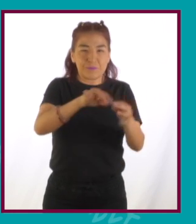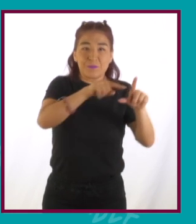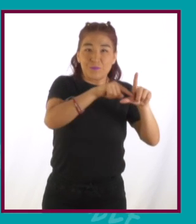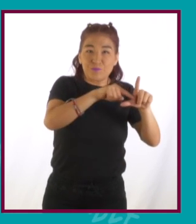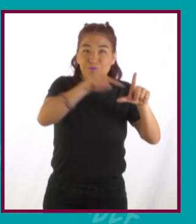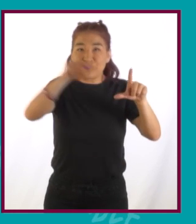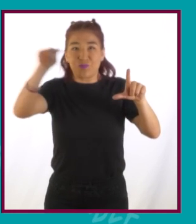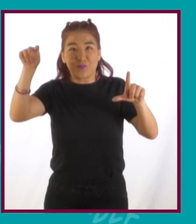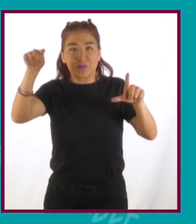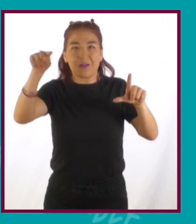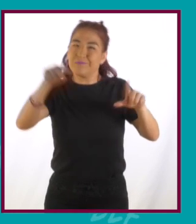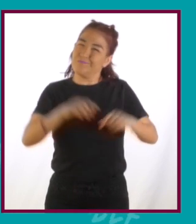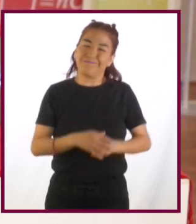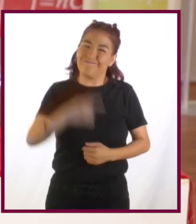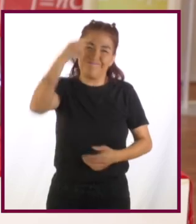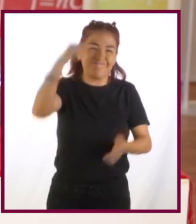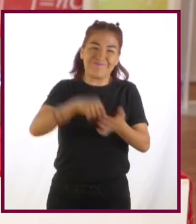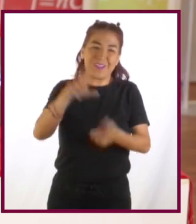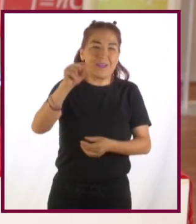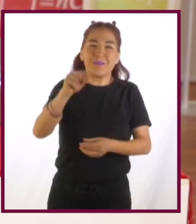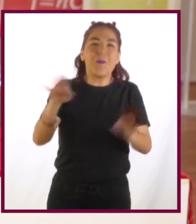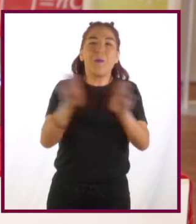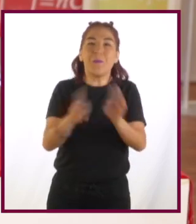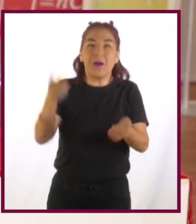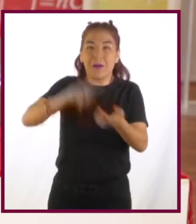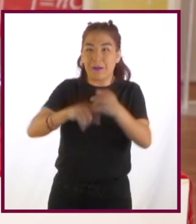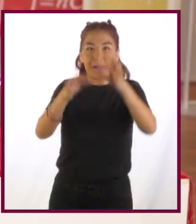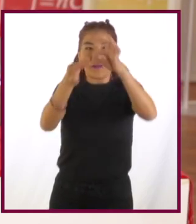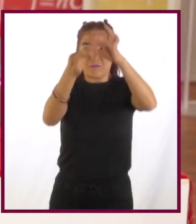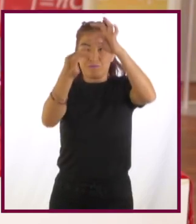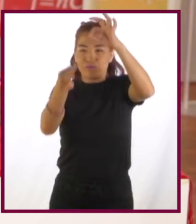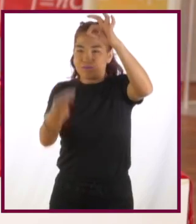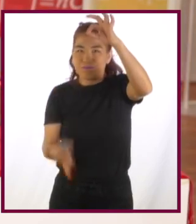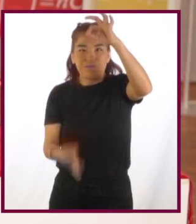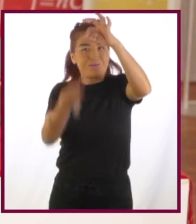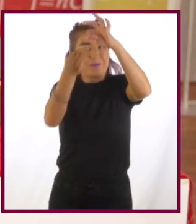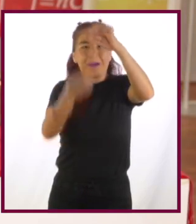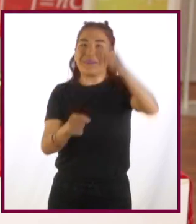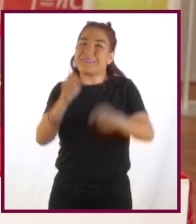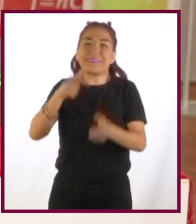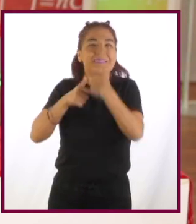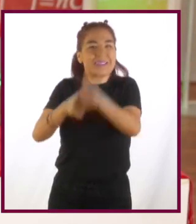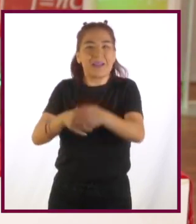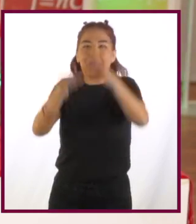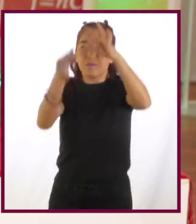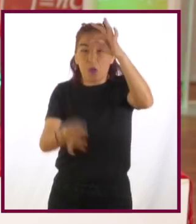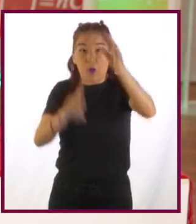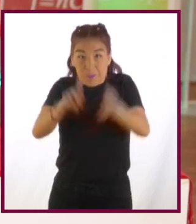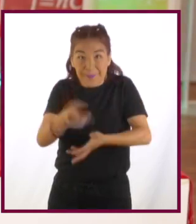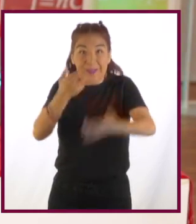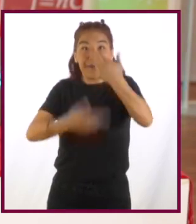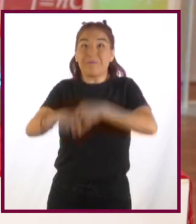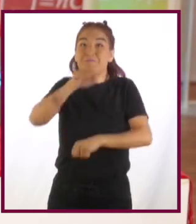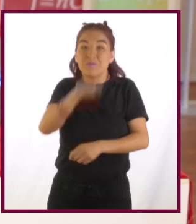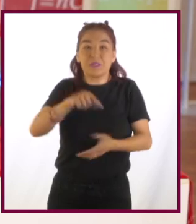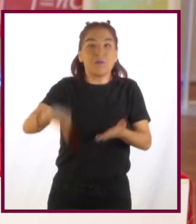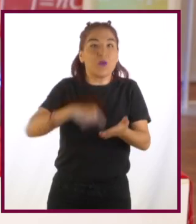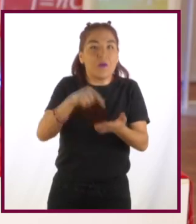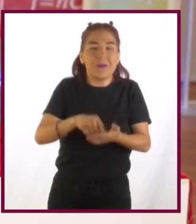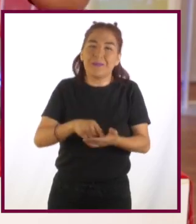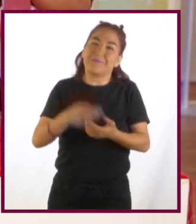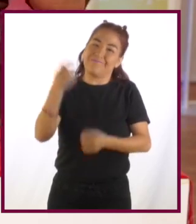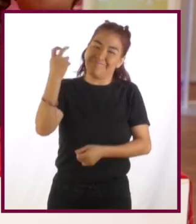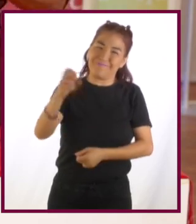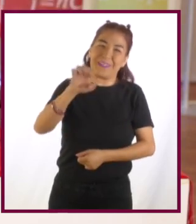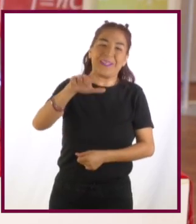extenderá así indefinidamente? Pues no, habría un punto en el que el resorte seguiría siendo elástico, pero ya no regresaría a su forma